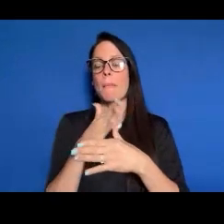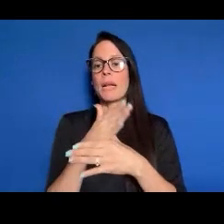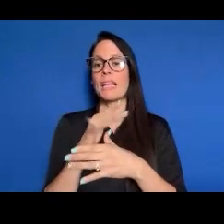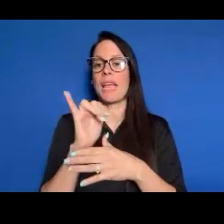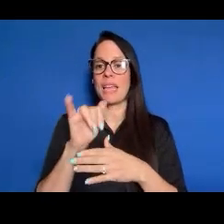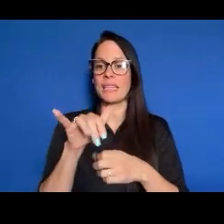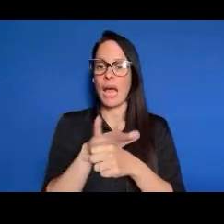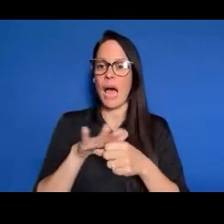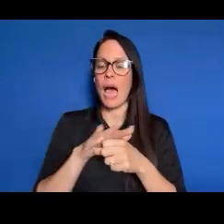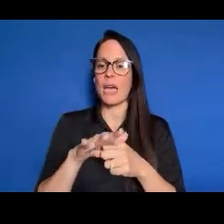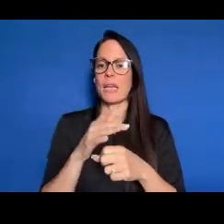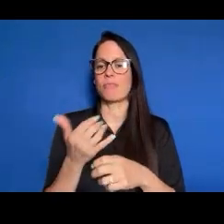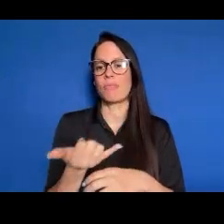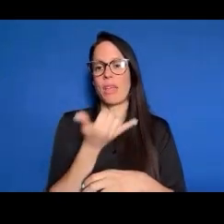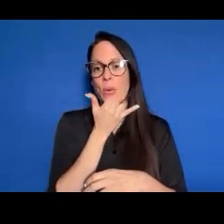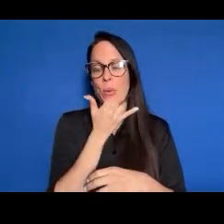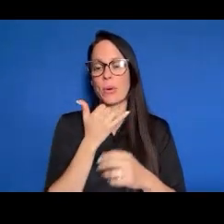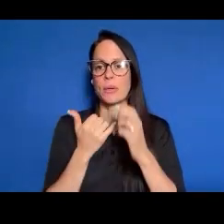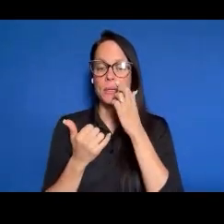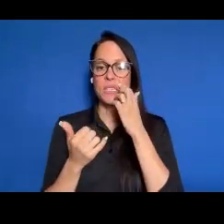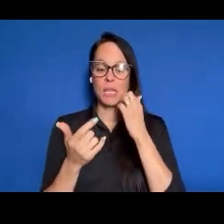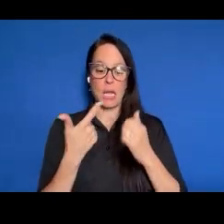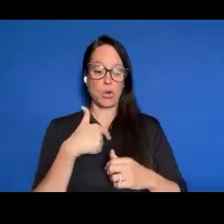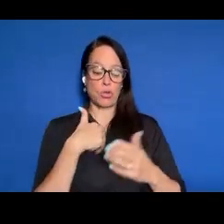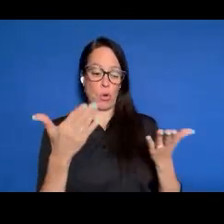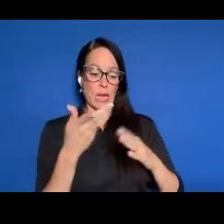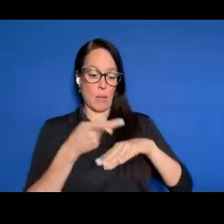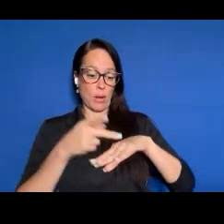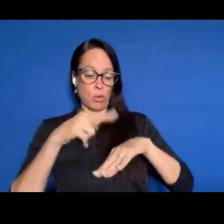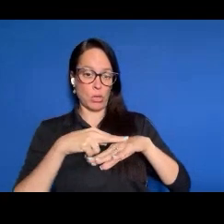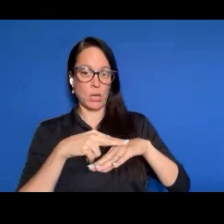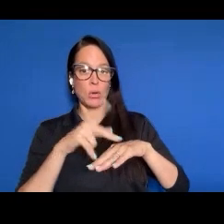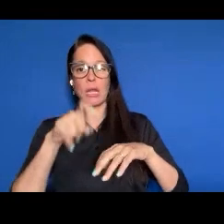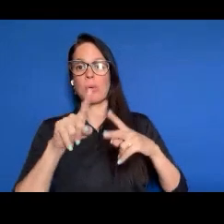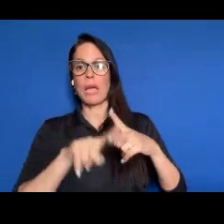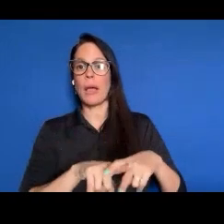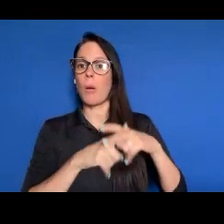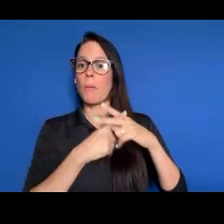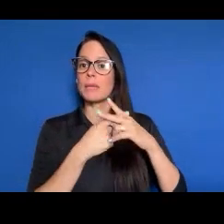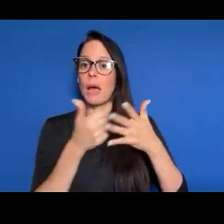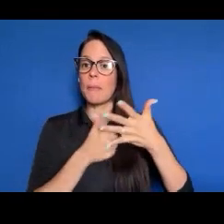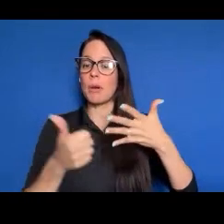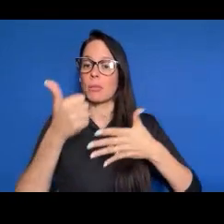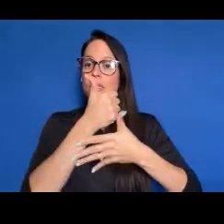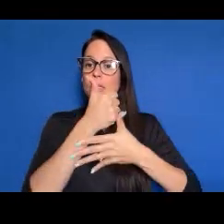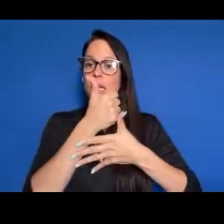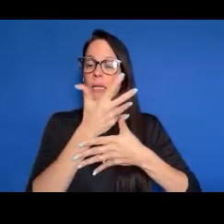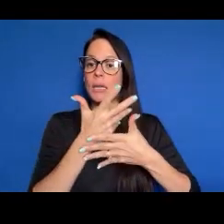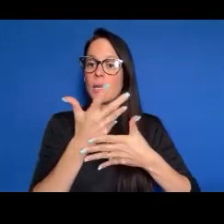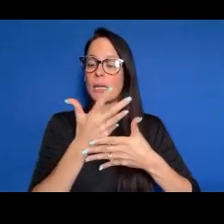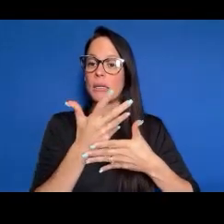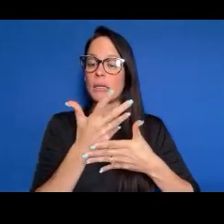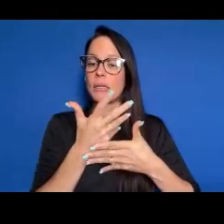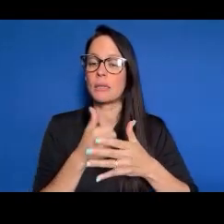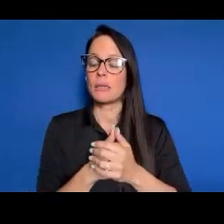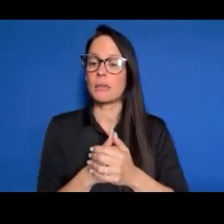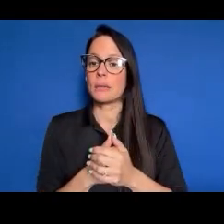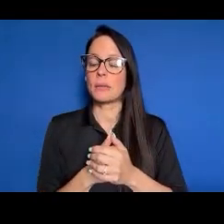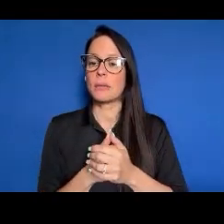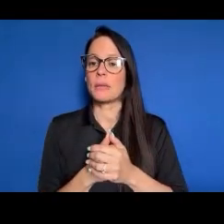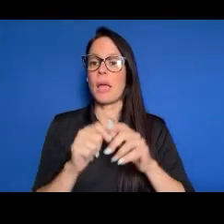algo que podemos, ¿verdad?, desde Puerto Rico comenzar a problematizar, ¿verdad?, entendiendo de que pues, por ejemplo,